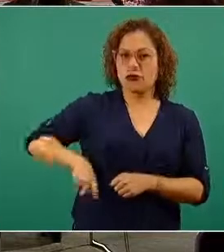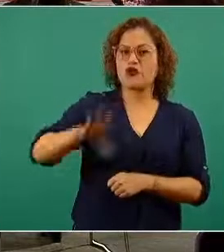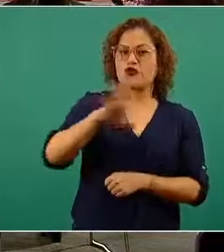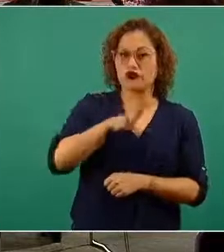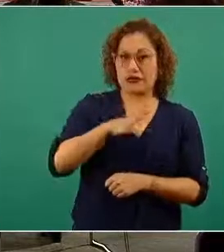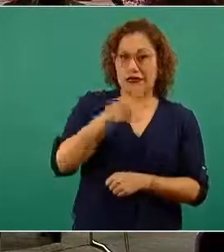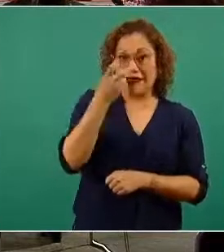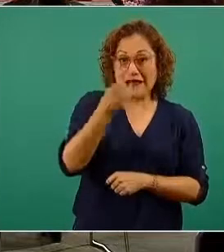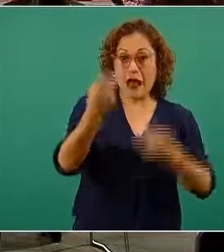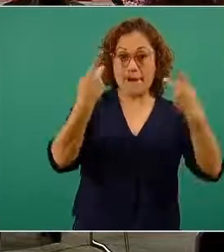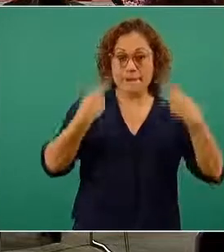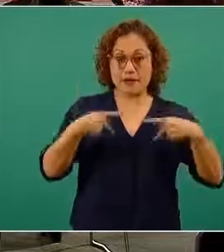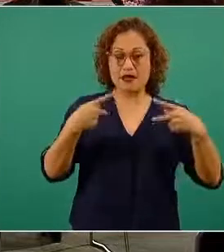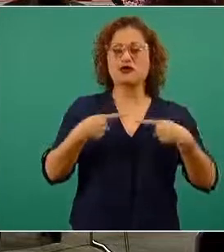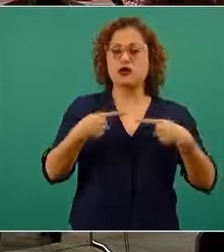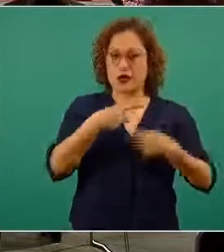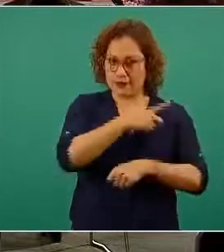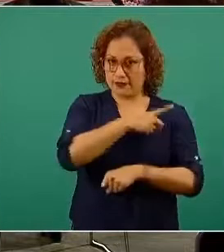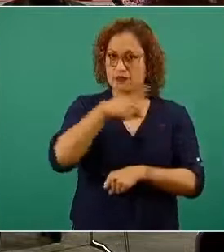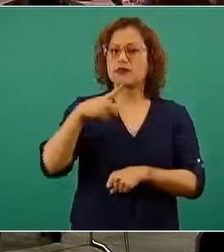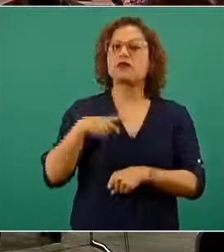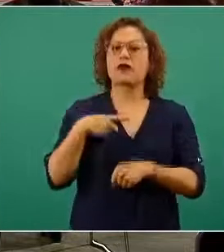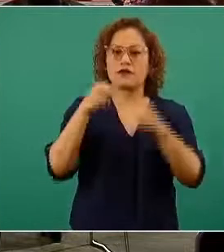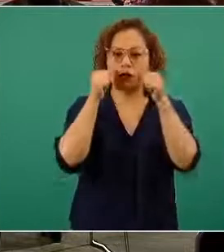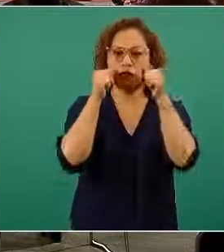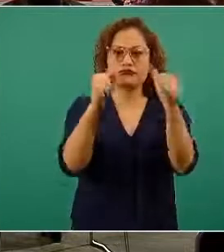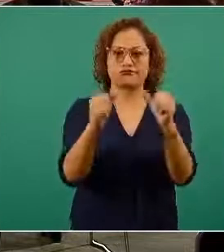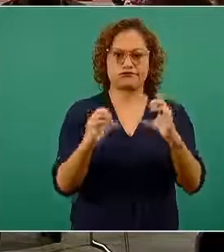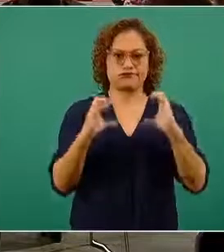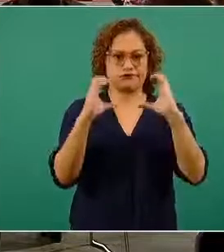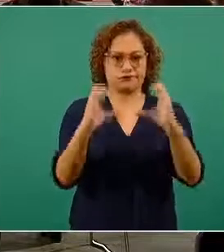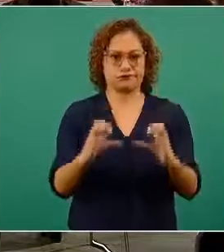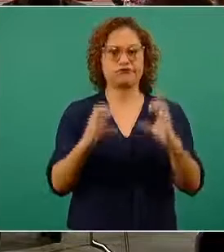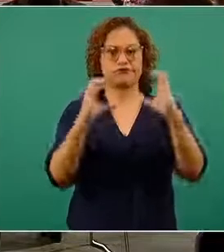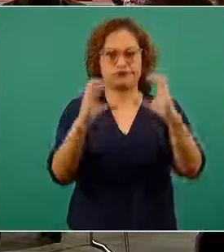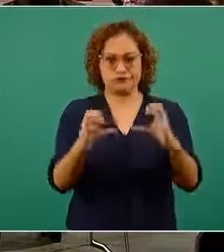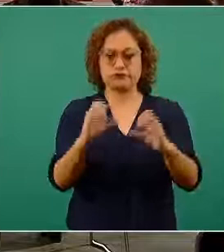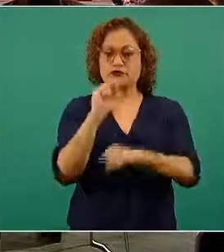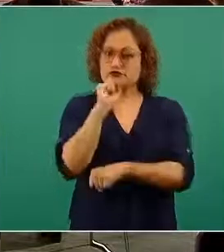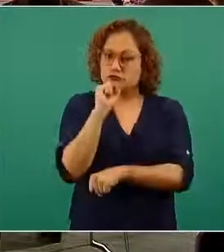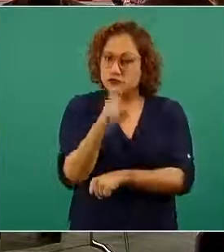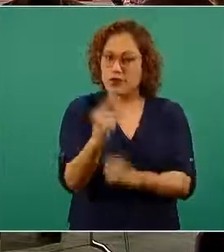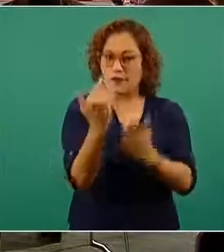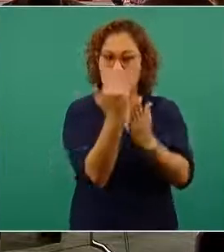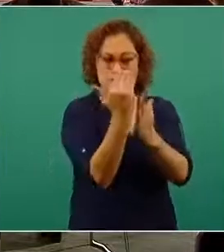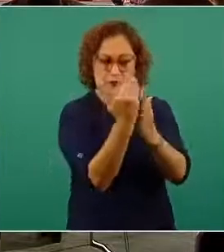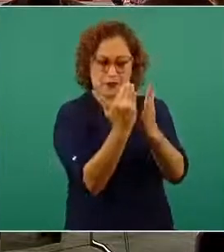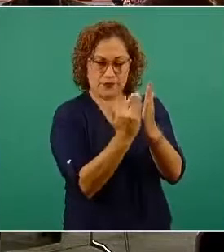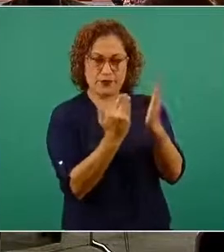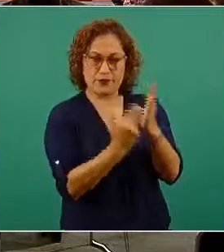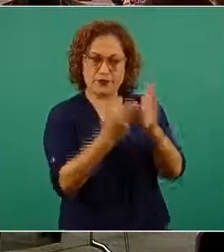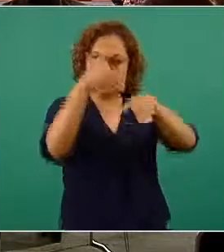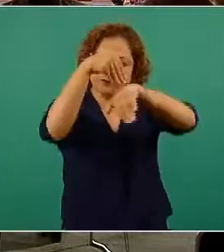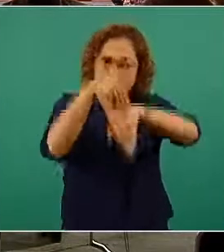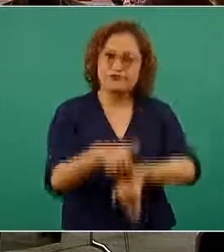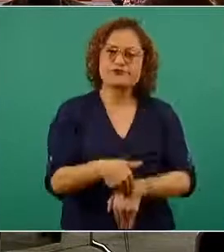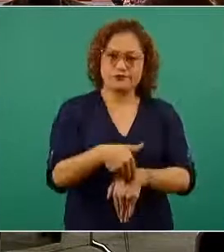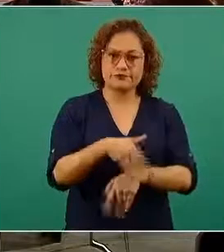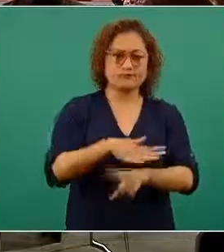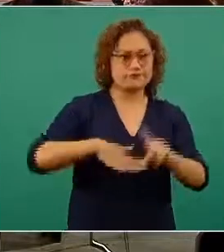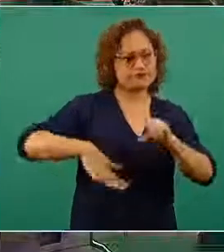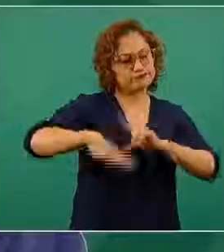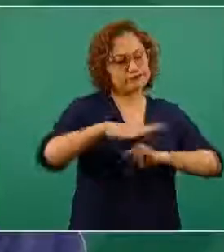las entidades directamente responsables de ejercer las distintas acciones administrativas necesarias